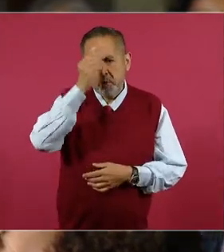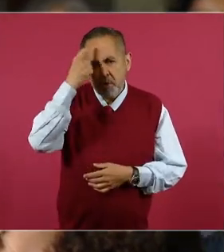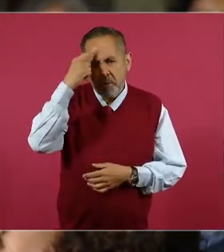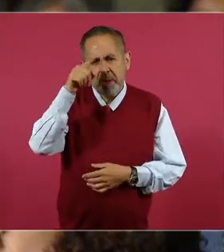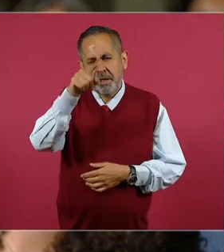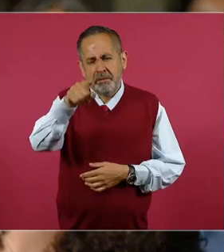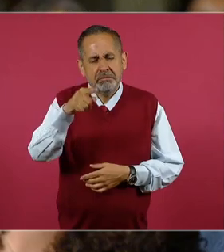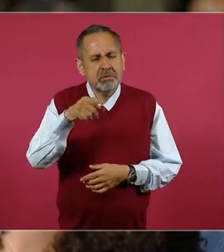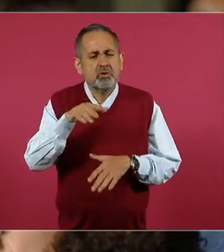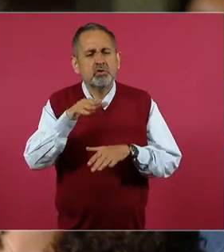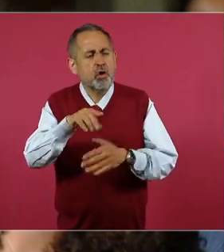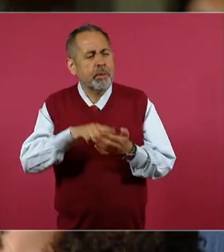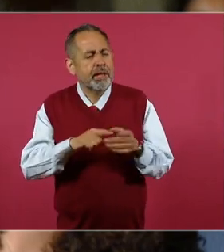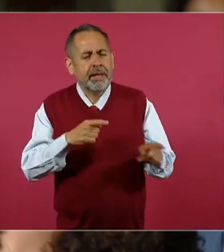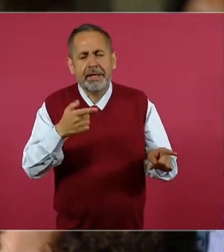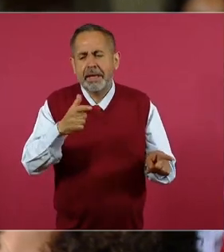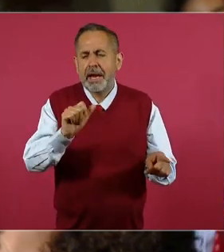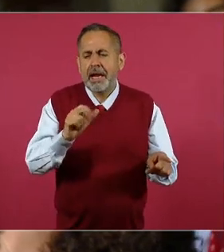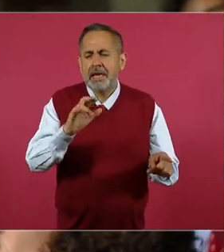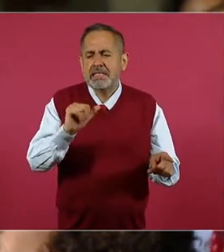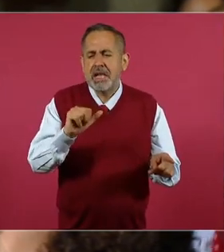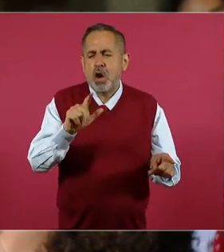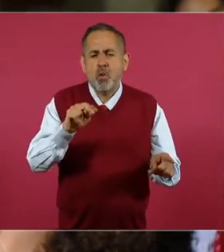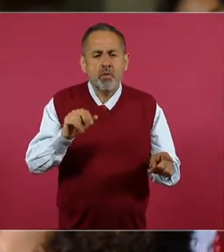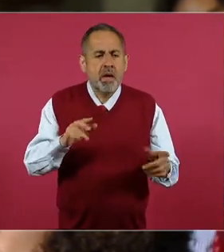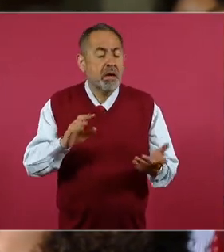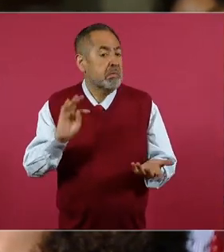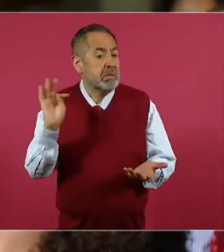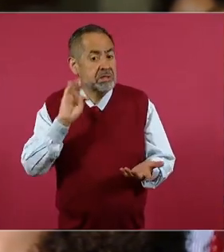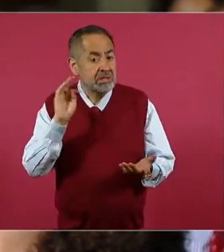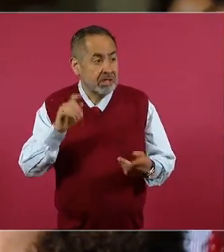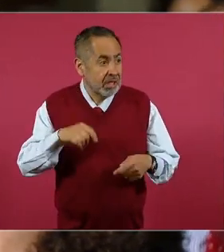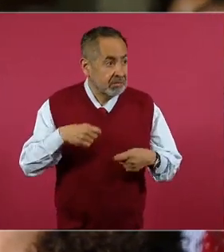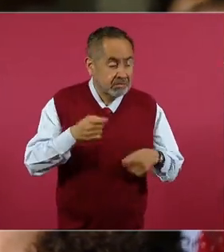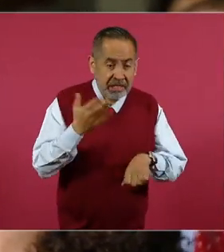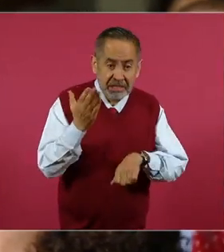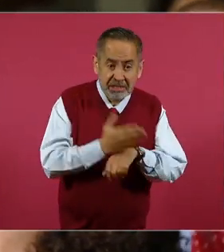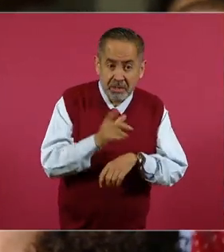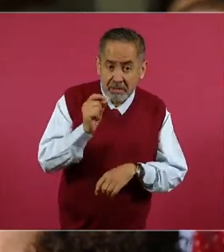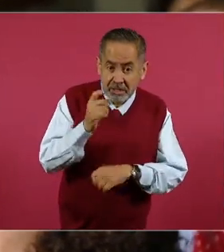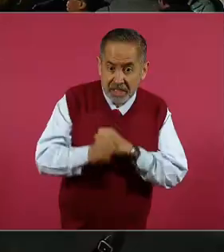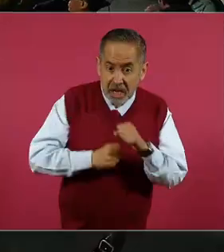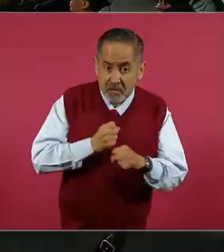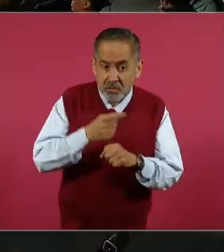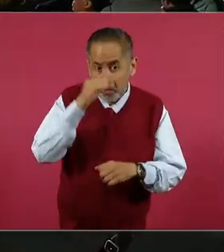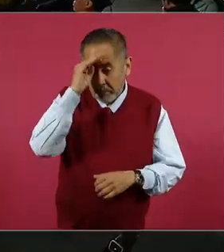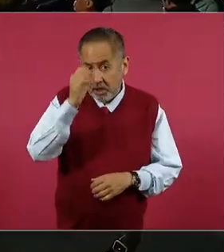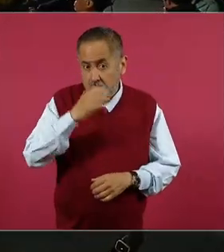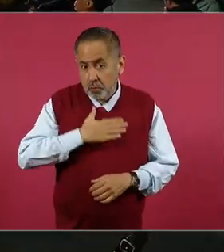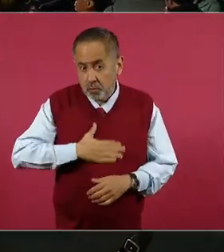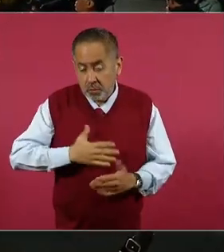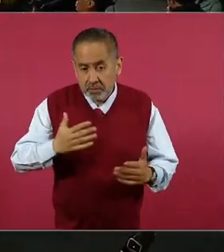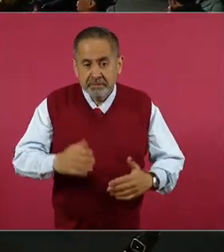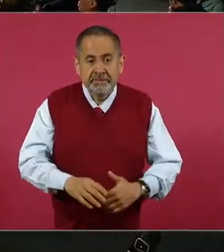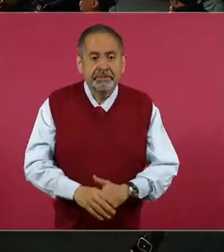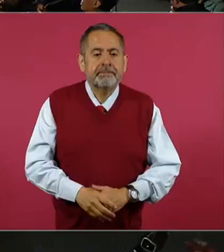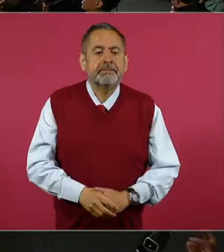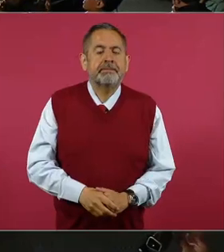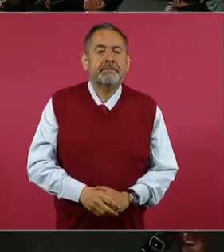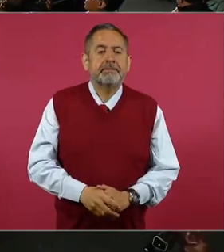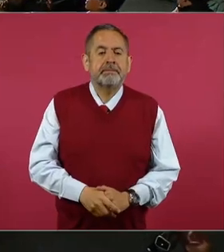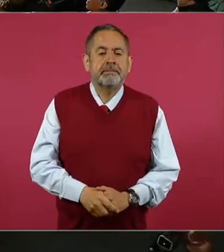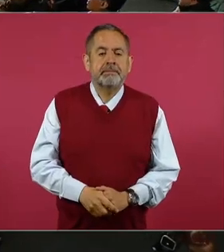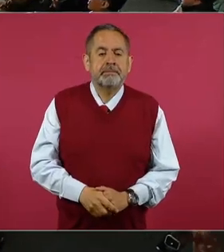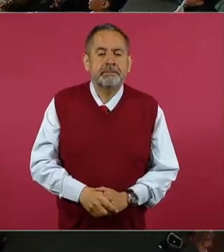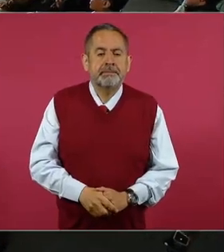respecto. ¿Es de dársele este tiempo es justo? ¿Qué opina usted? Bueno,